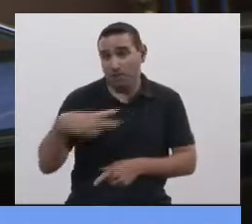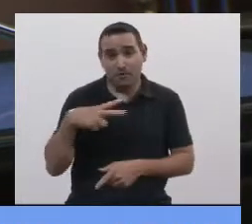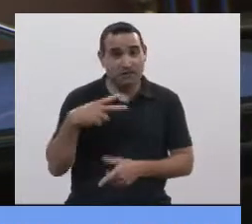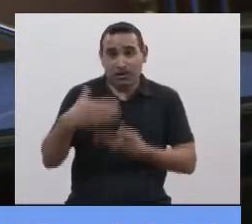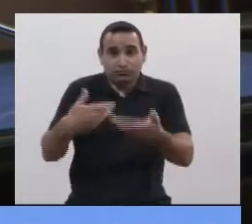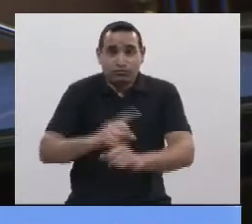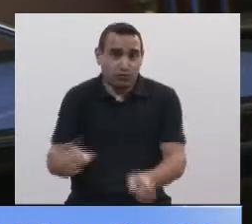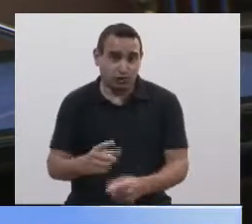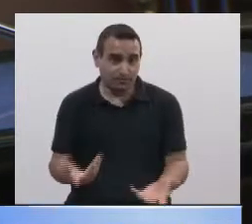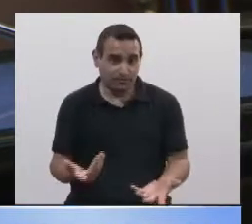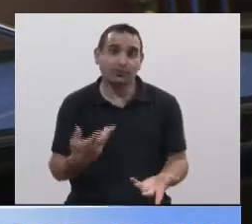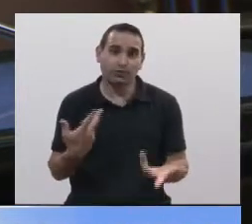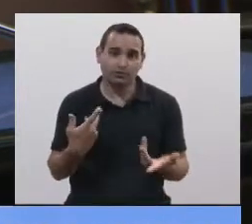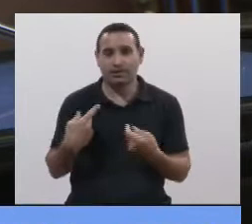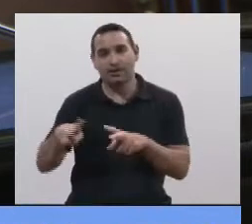más déficit.